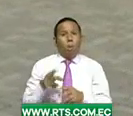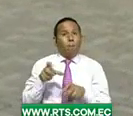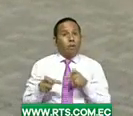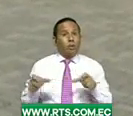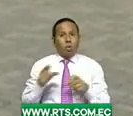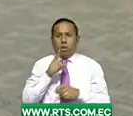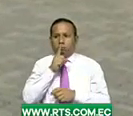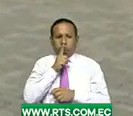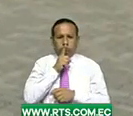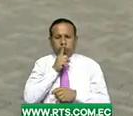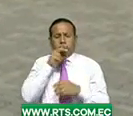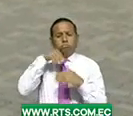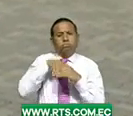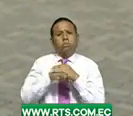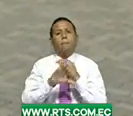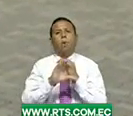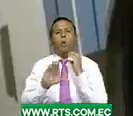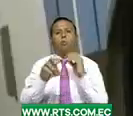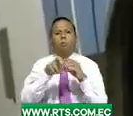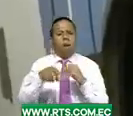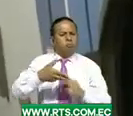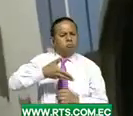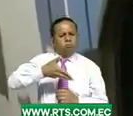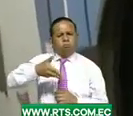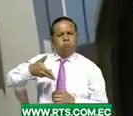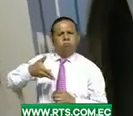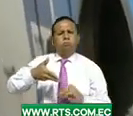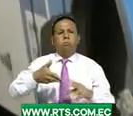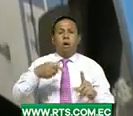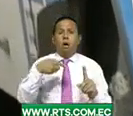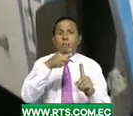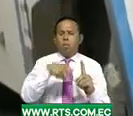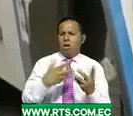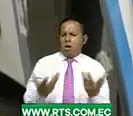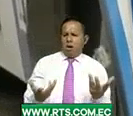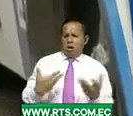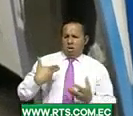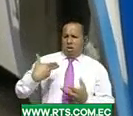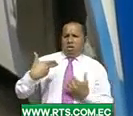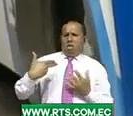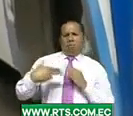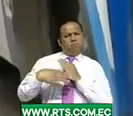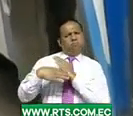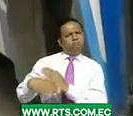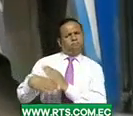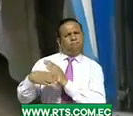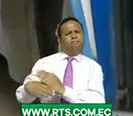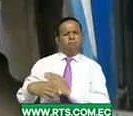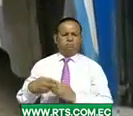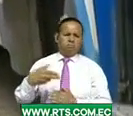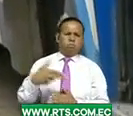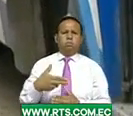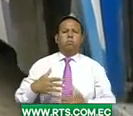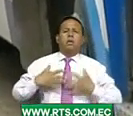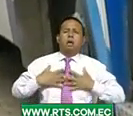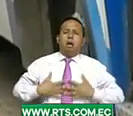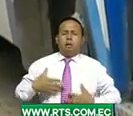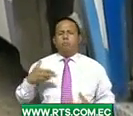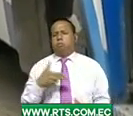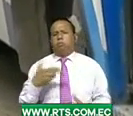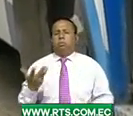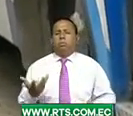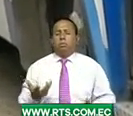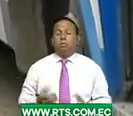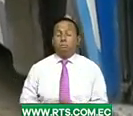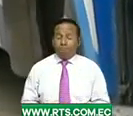para robar las pertenencias de los pasajeros. Como el ciudadano se resistió, le dispararon a la altura del abdomen. Momentos